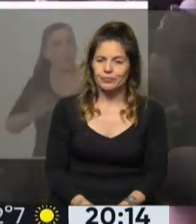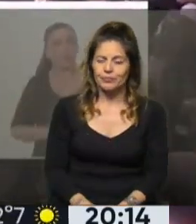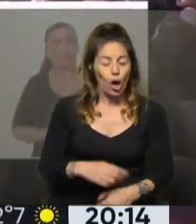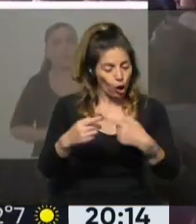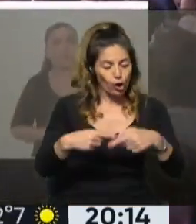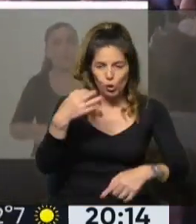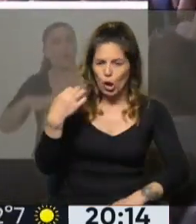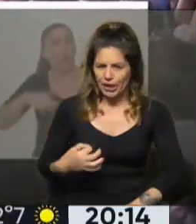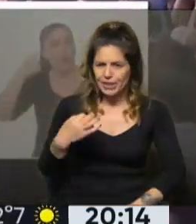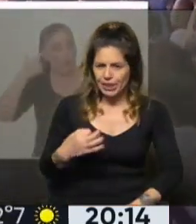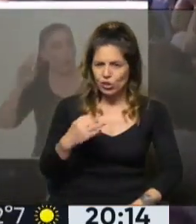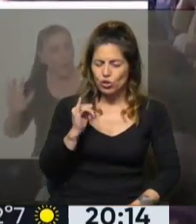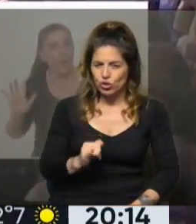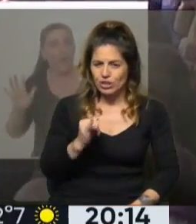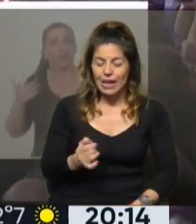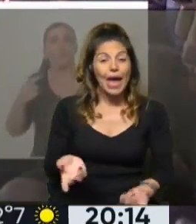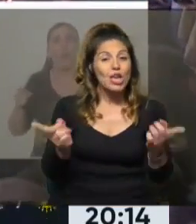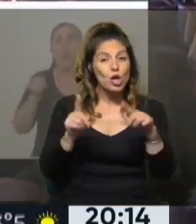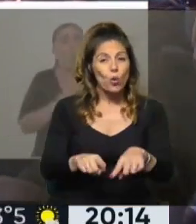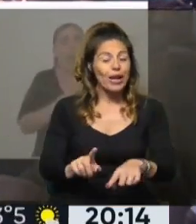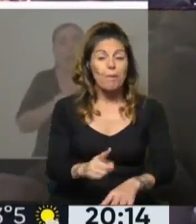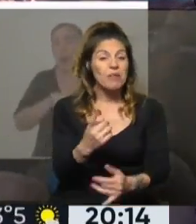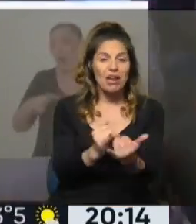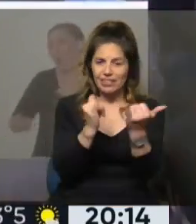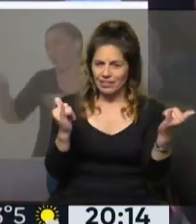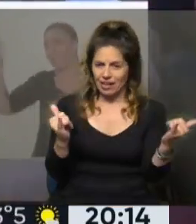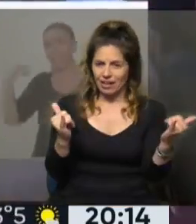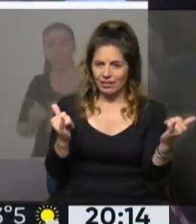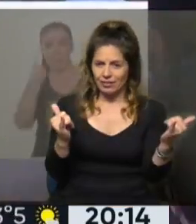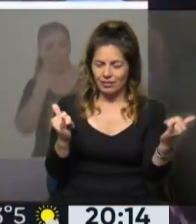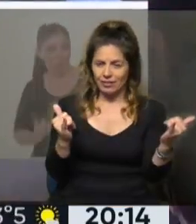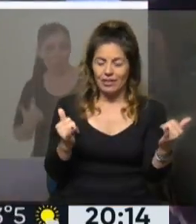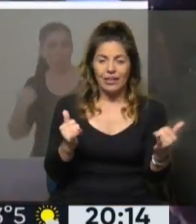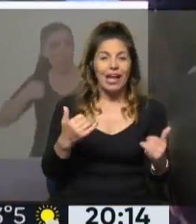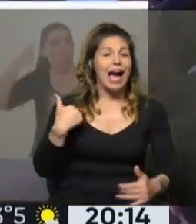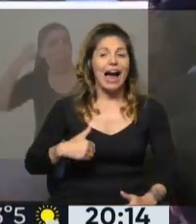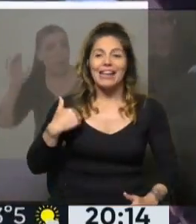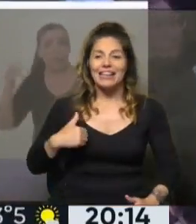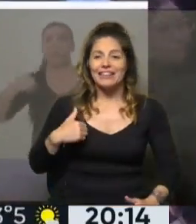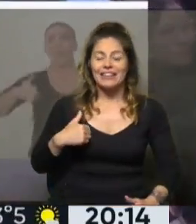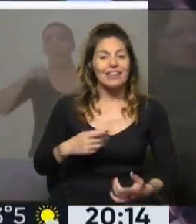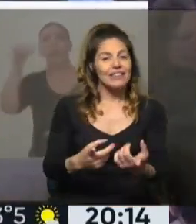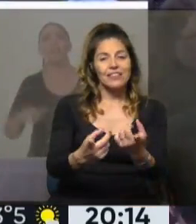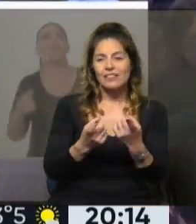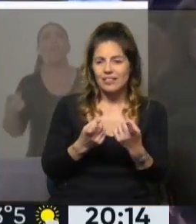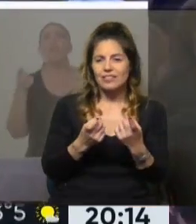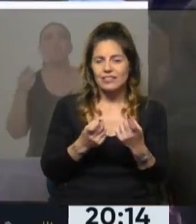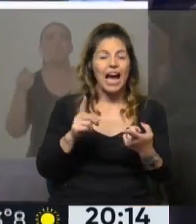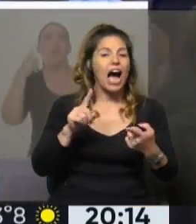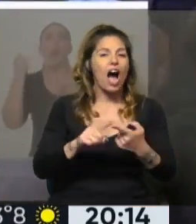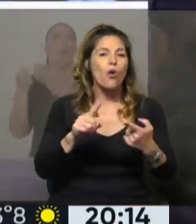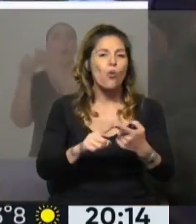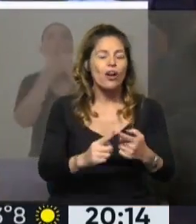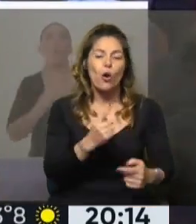Sigo creyendo al igual que el primer día que Argentina necesita acuerdos de